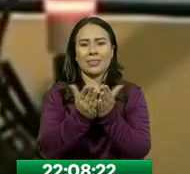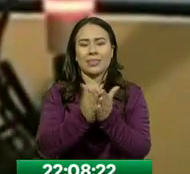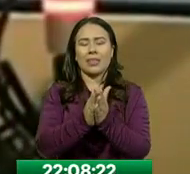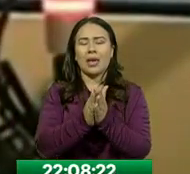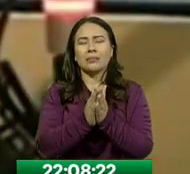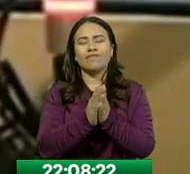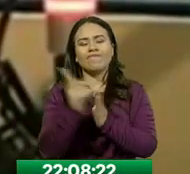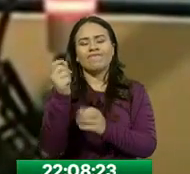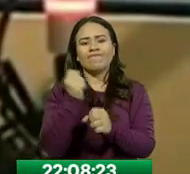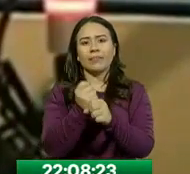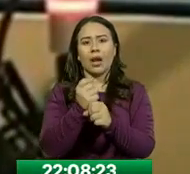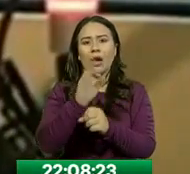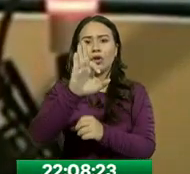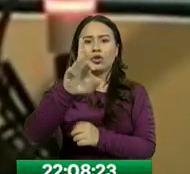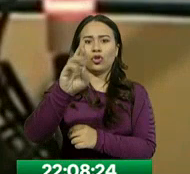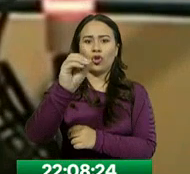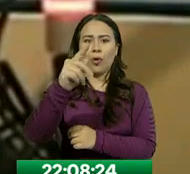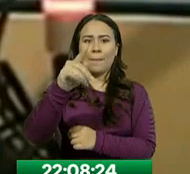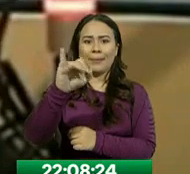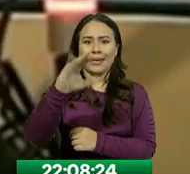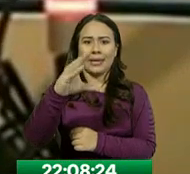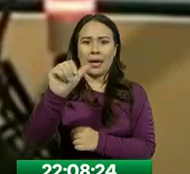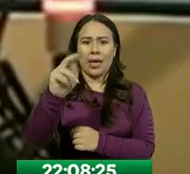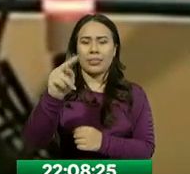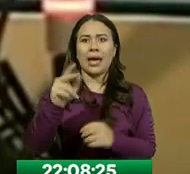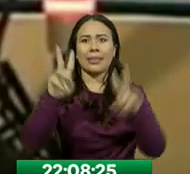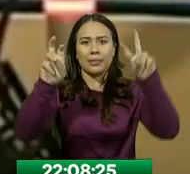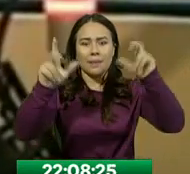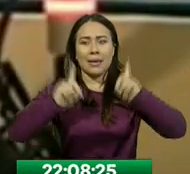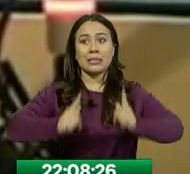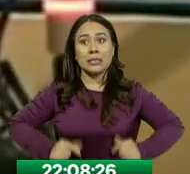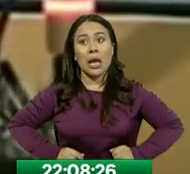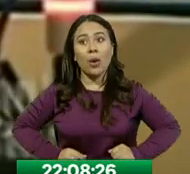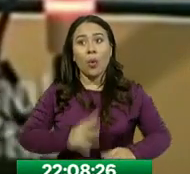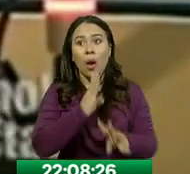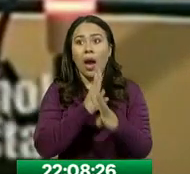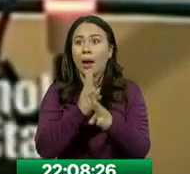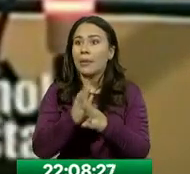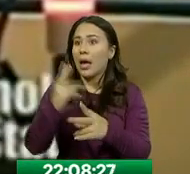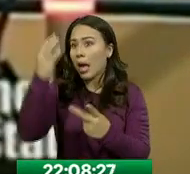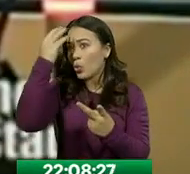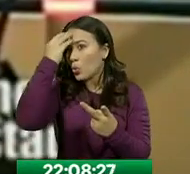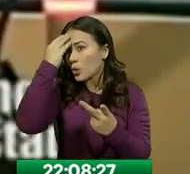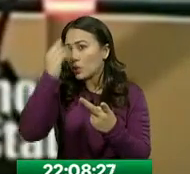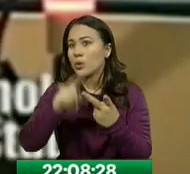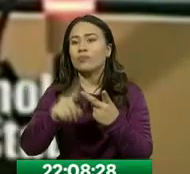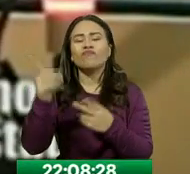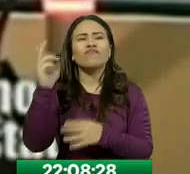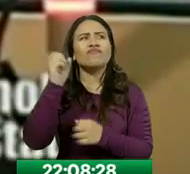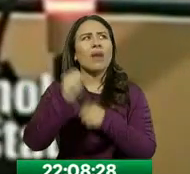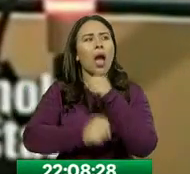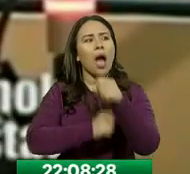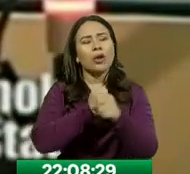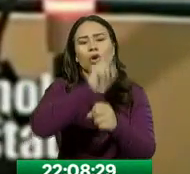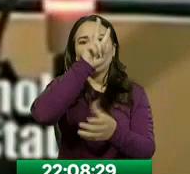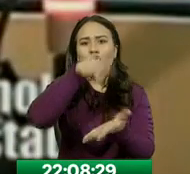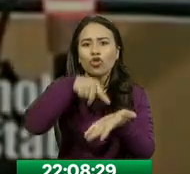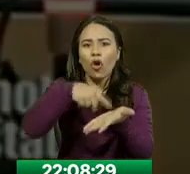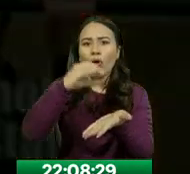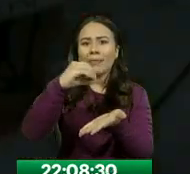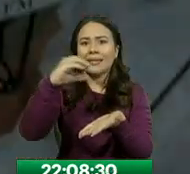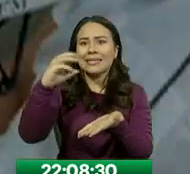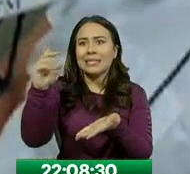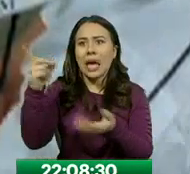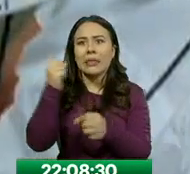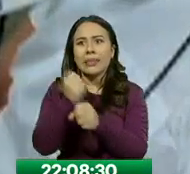resumen, los avances en materia de salud y educación. Fue en el año 2006 que fundó la